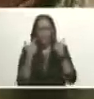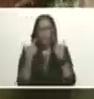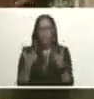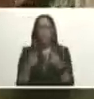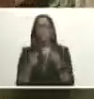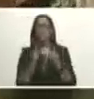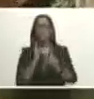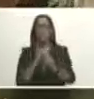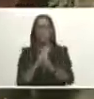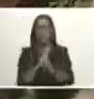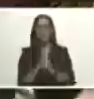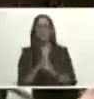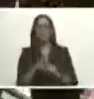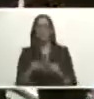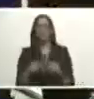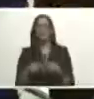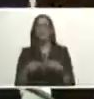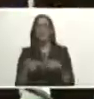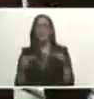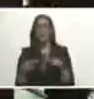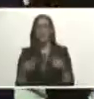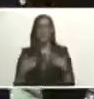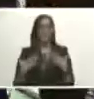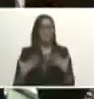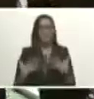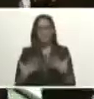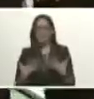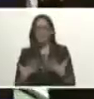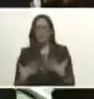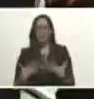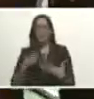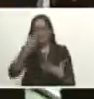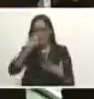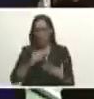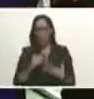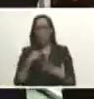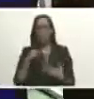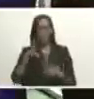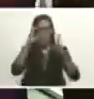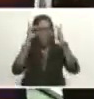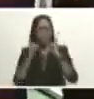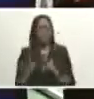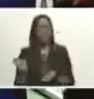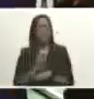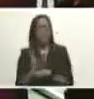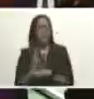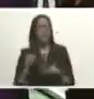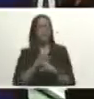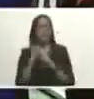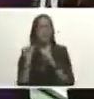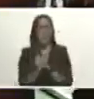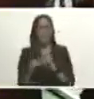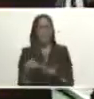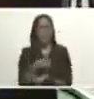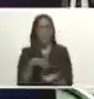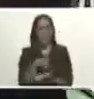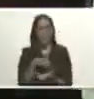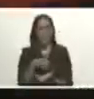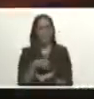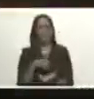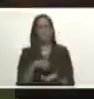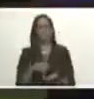indirectamente factores que inciden en el estrés para que el hombre tome decisiones en ambientes de crisis y